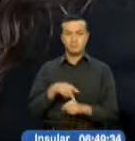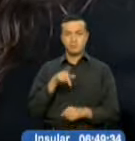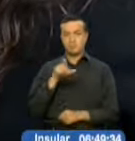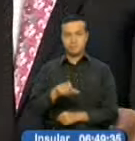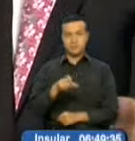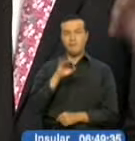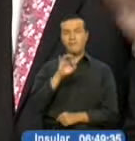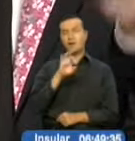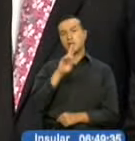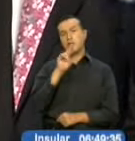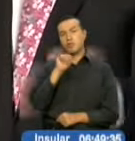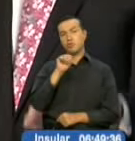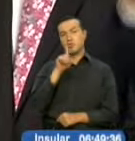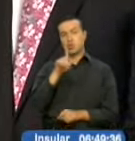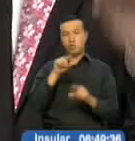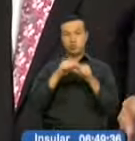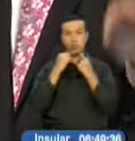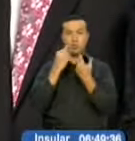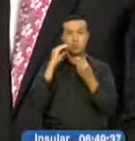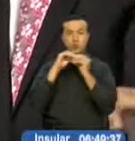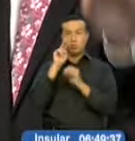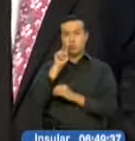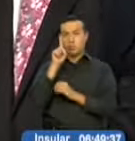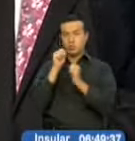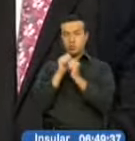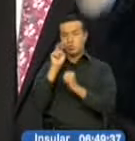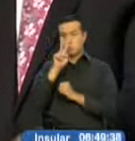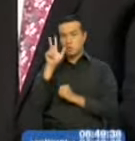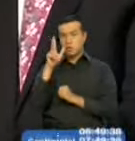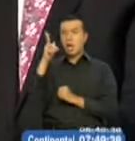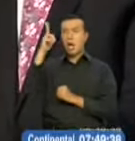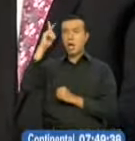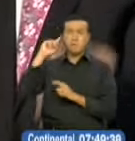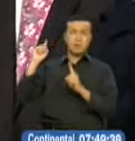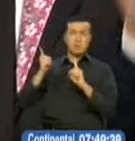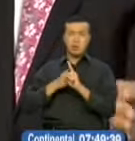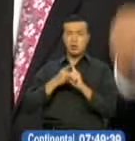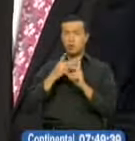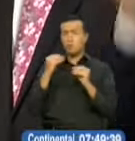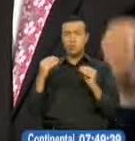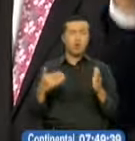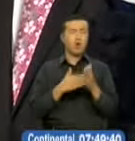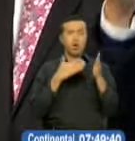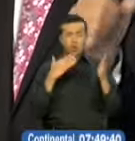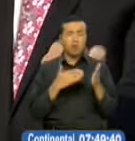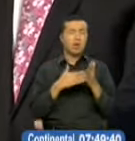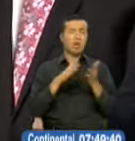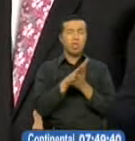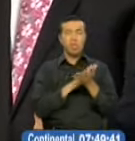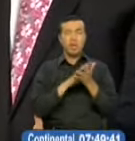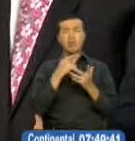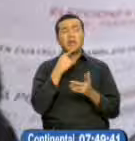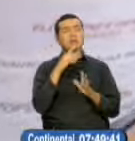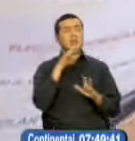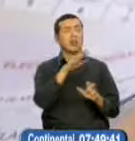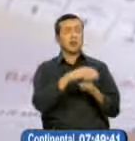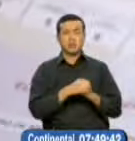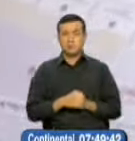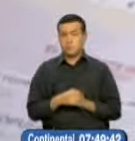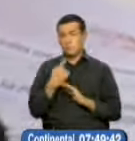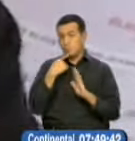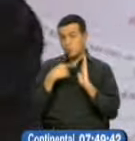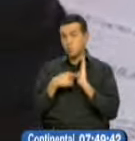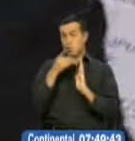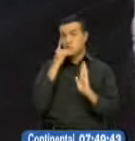Fernando Buendía, el binomio de la Alianza Creo Suma desde la primera vuelta intentó deslegitimar la transparencia del proceso electoral. Por